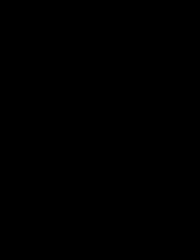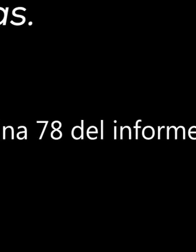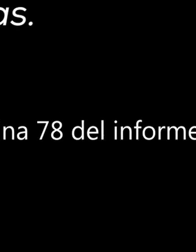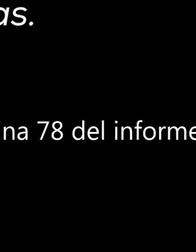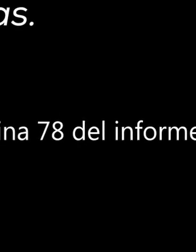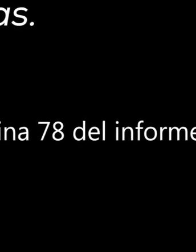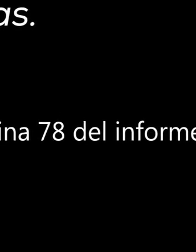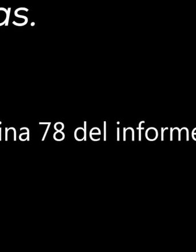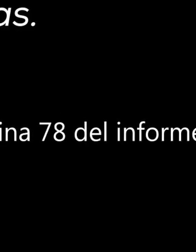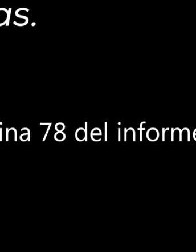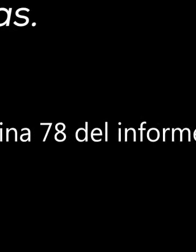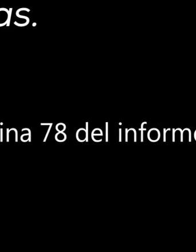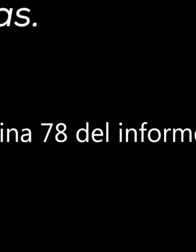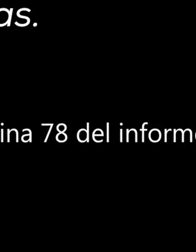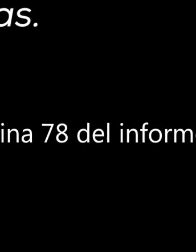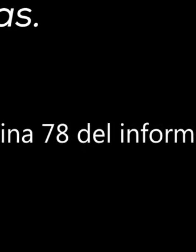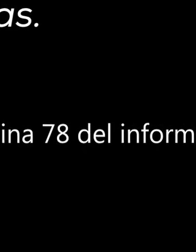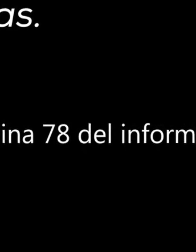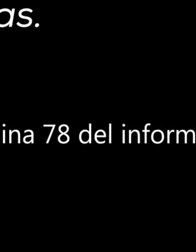uso